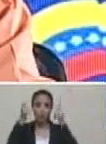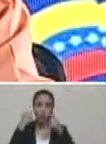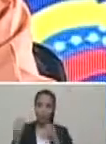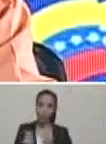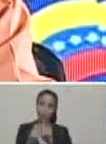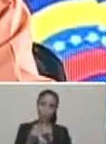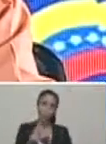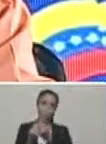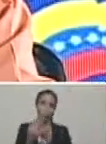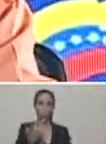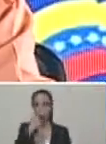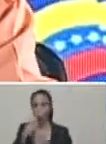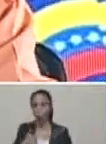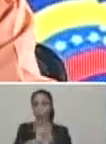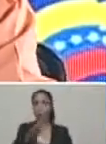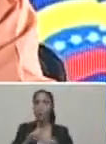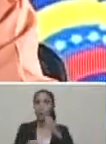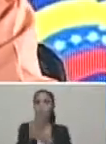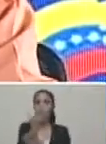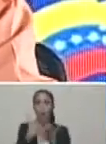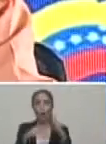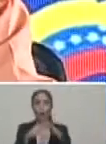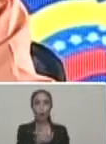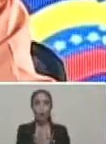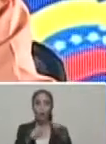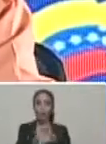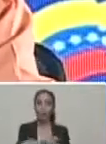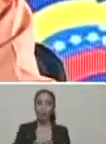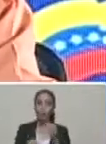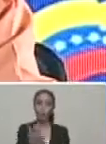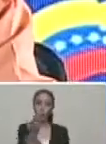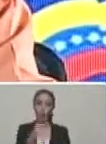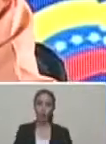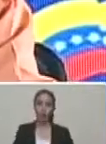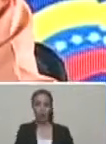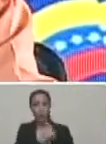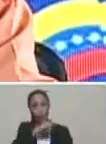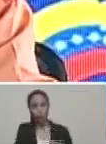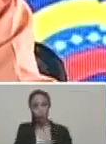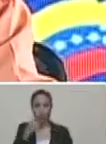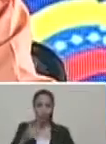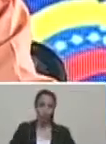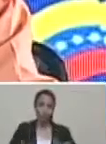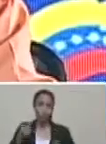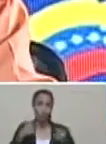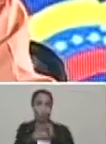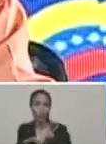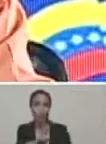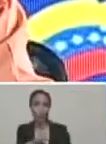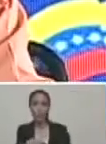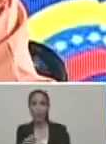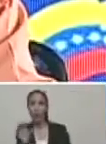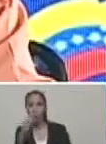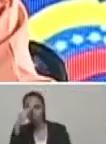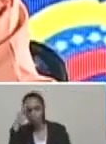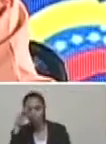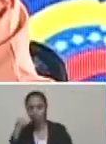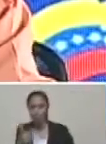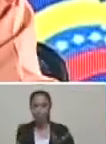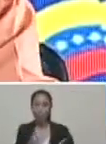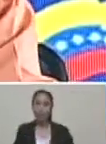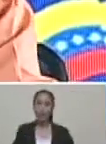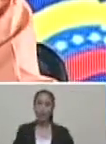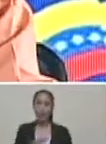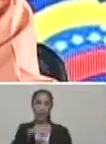hoy, son los que nos enseñaron a hacer historia entre Venezuela y Cuba en revolución.